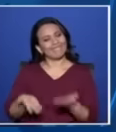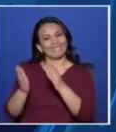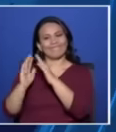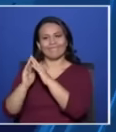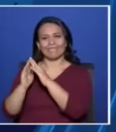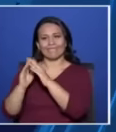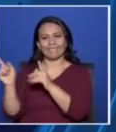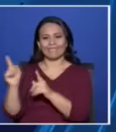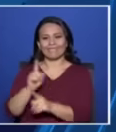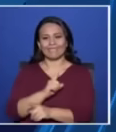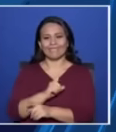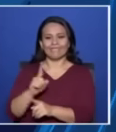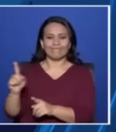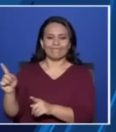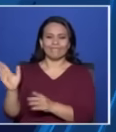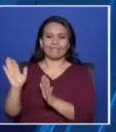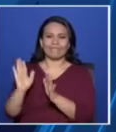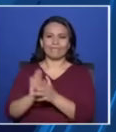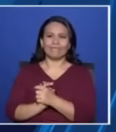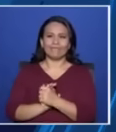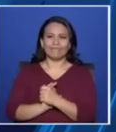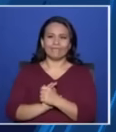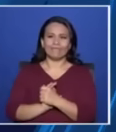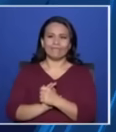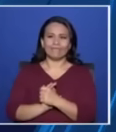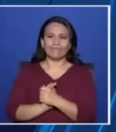medidas cautelares.